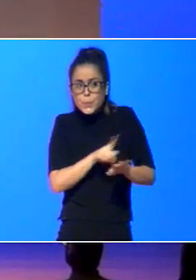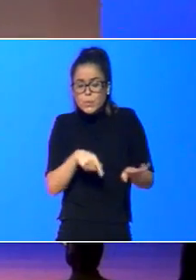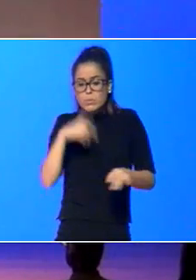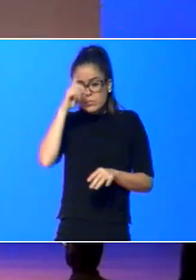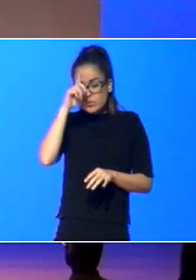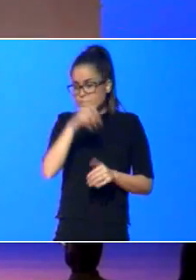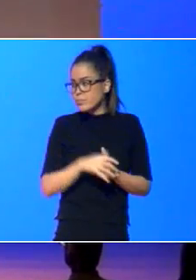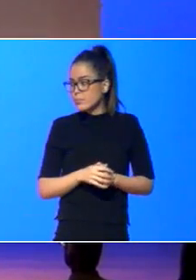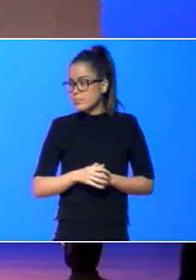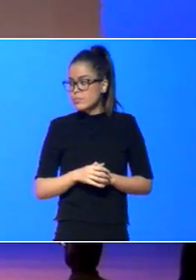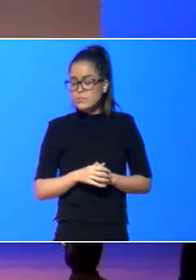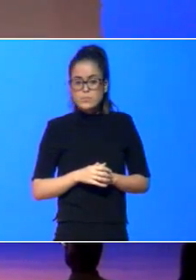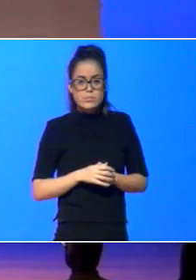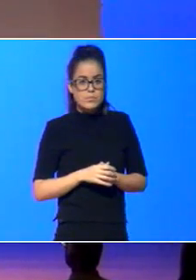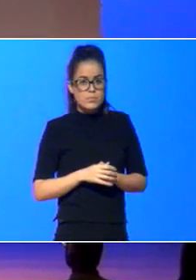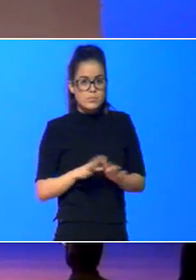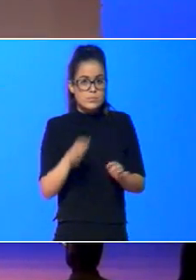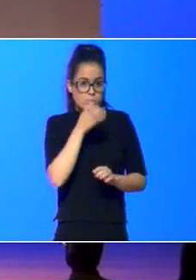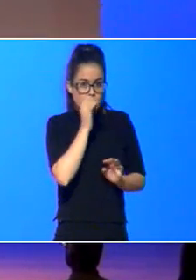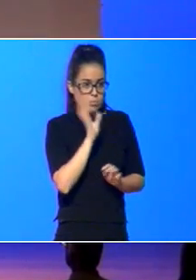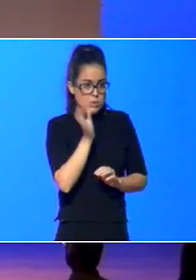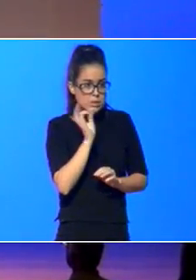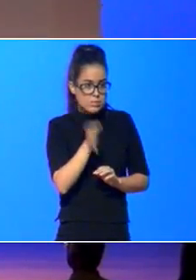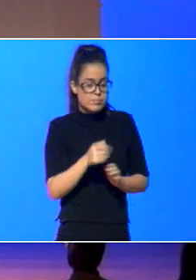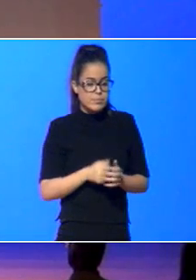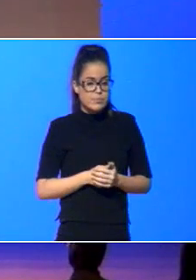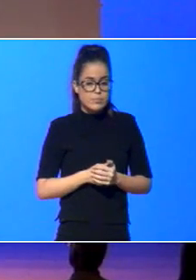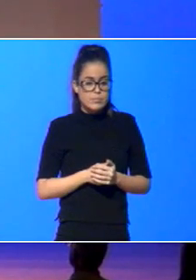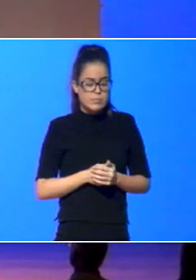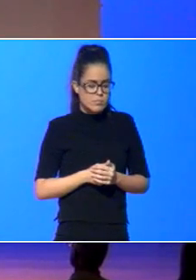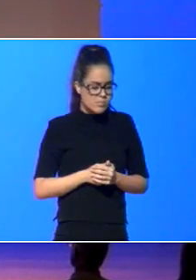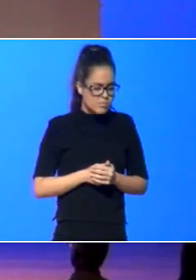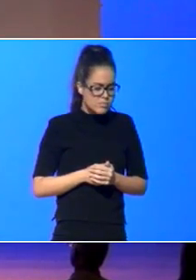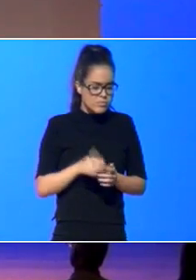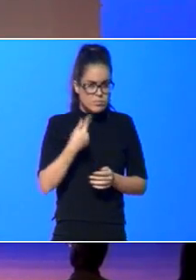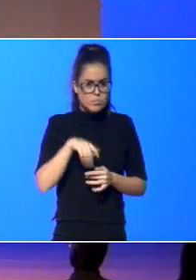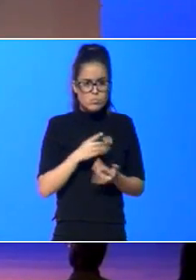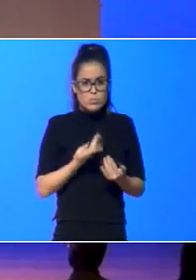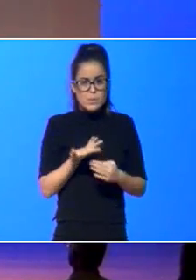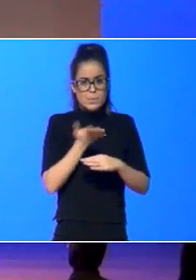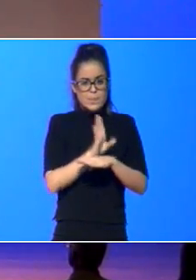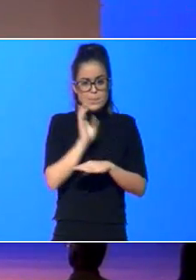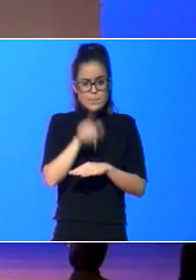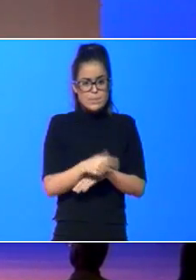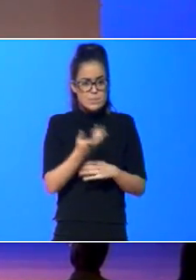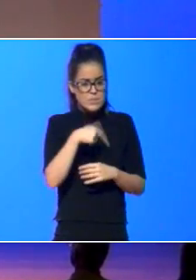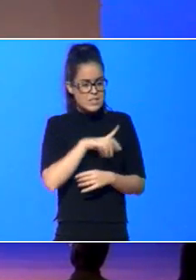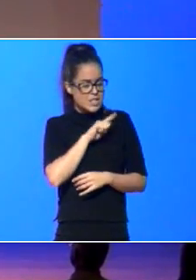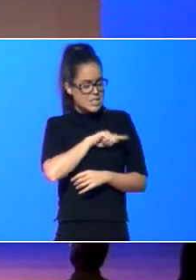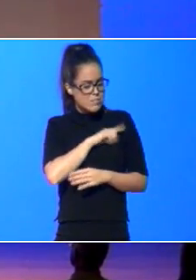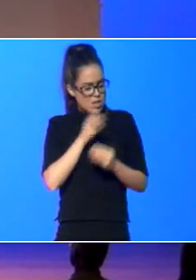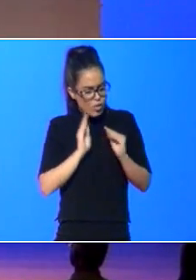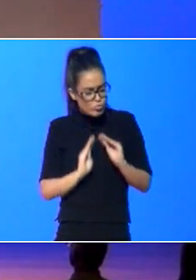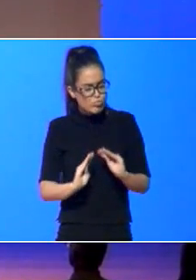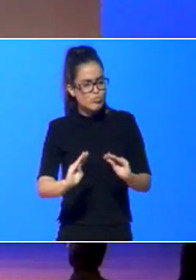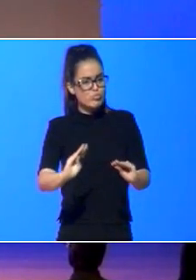que pregunta. Es verdad que bueno, aquí también, un poco por traer más voces, ¿no? Pues hemos traído un poco cómo viven ellos y cómo se sienten ellos en eso